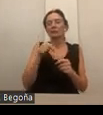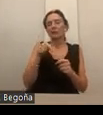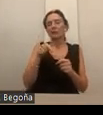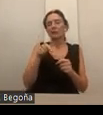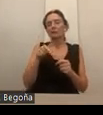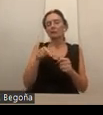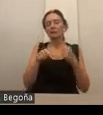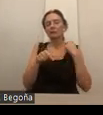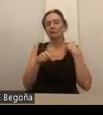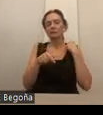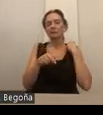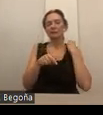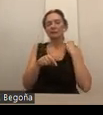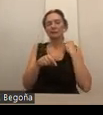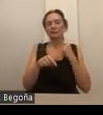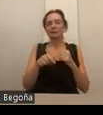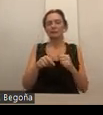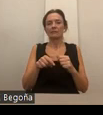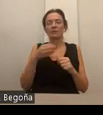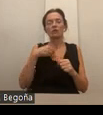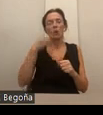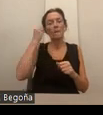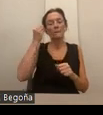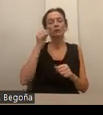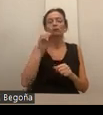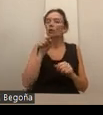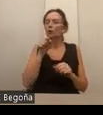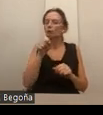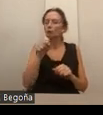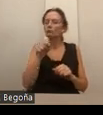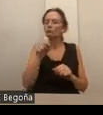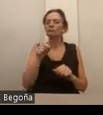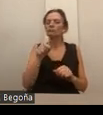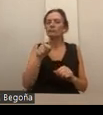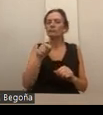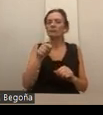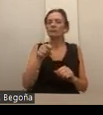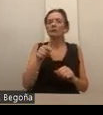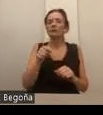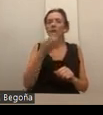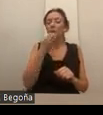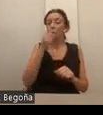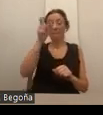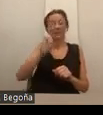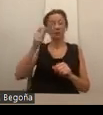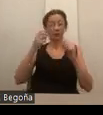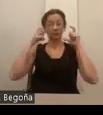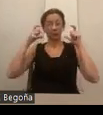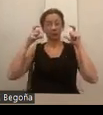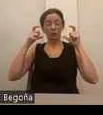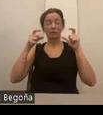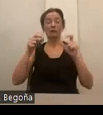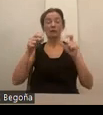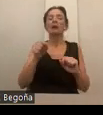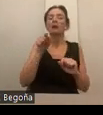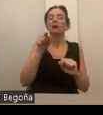también. Yo creo que es un buen, sobre todo en pacientes con sobrepeso, en personas con sobrepeso, que suelen ser muchos